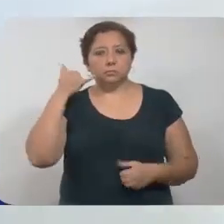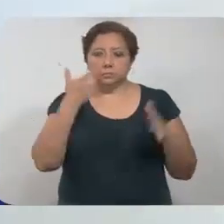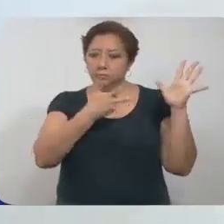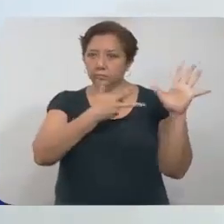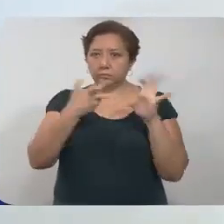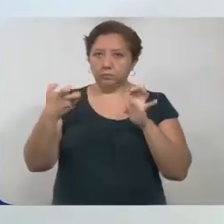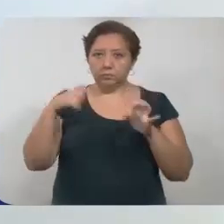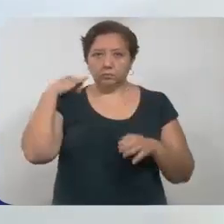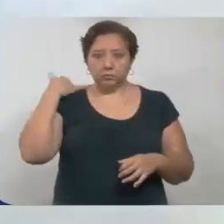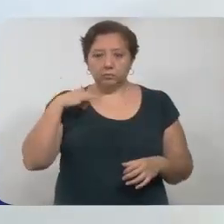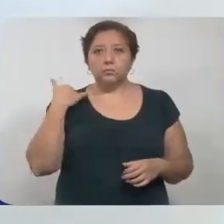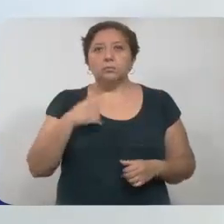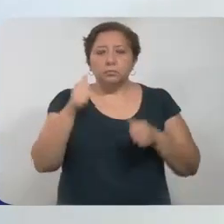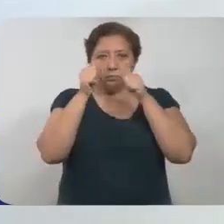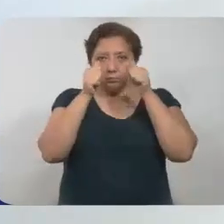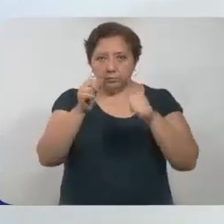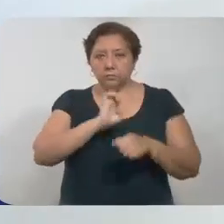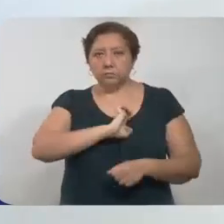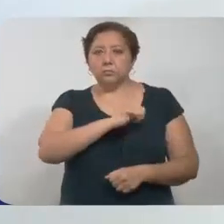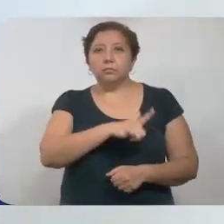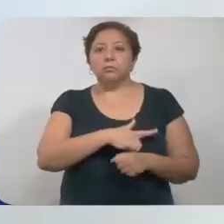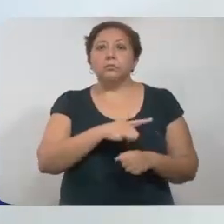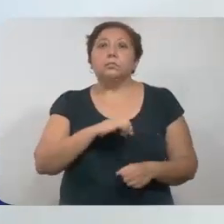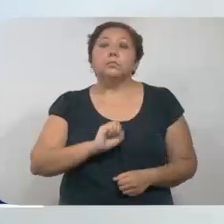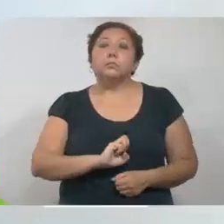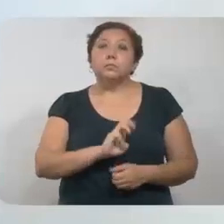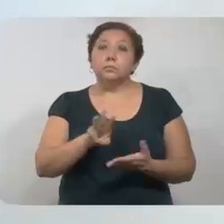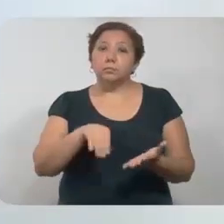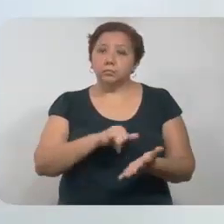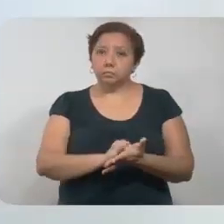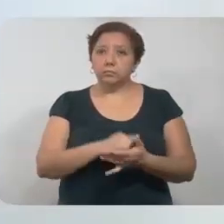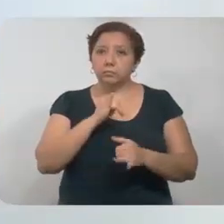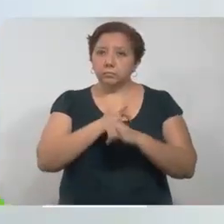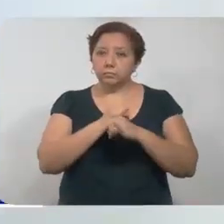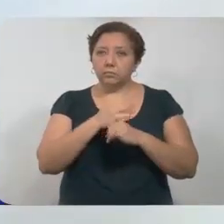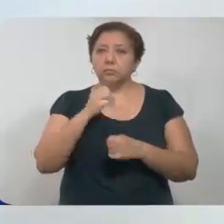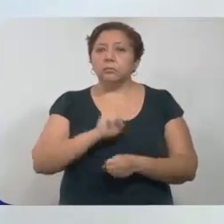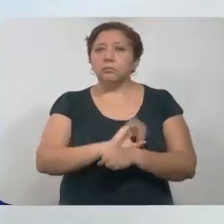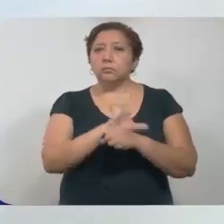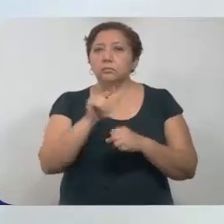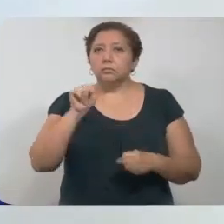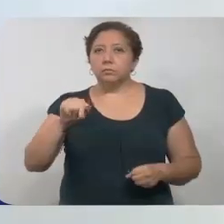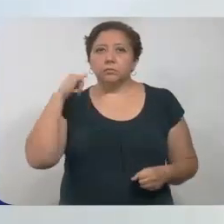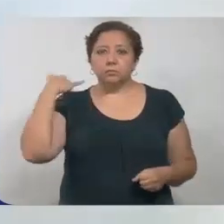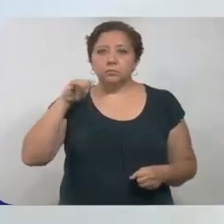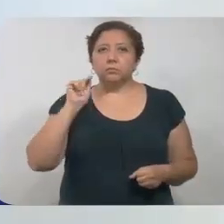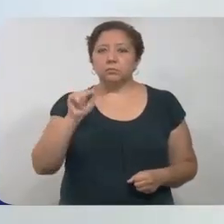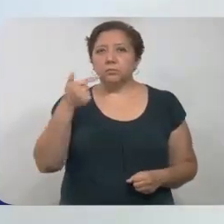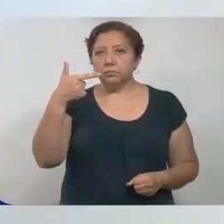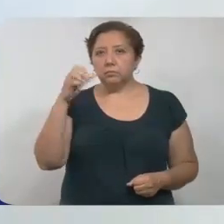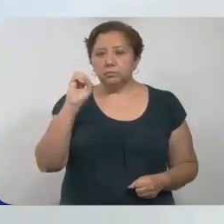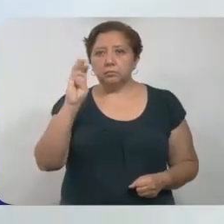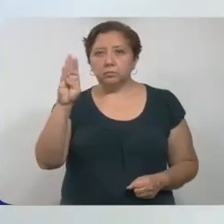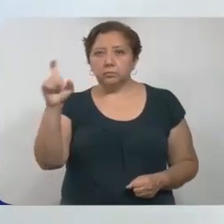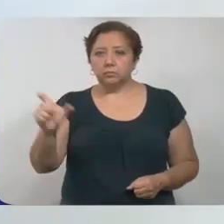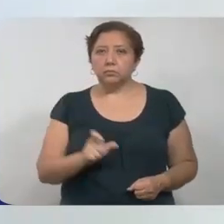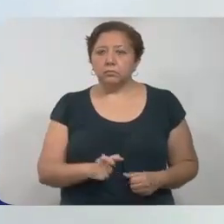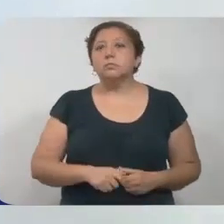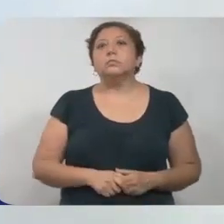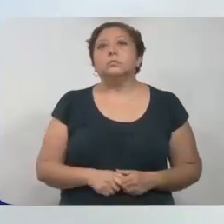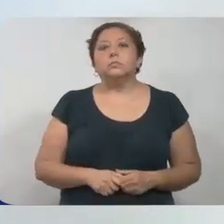telefónica 800 Yucatán atiende en español y en maya. La página de internet coronavirus.yucatan.gov